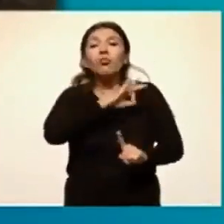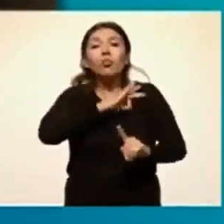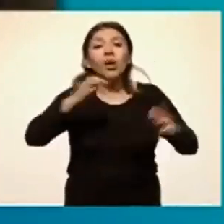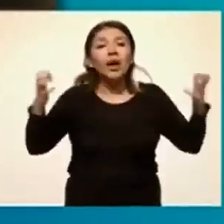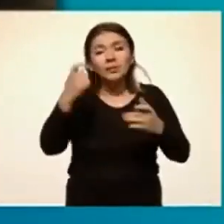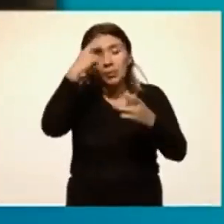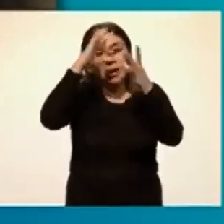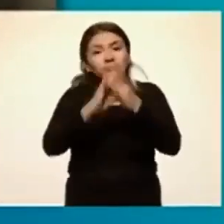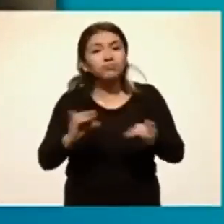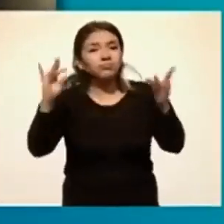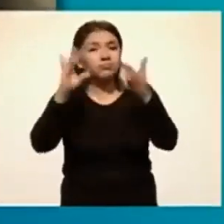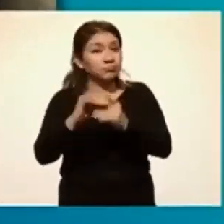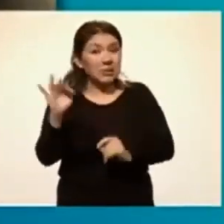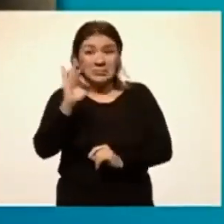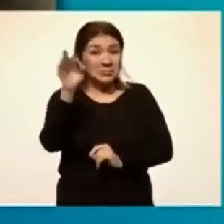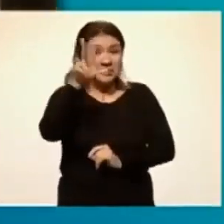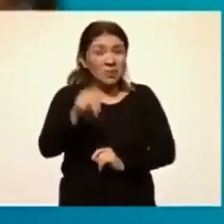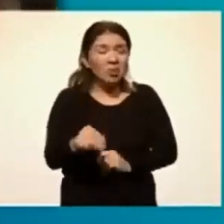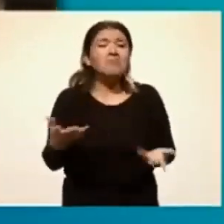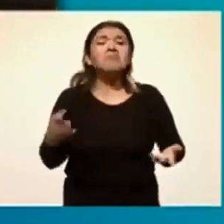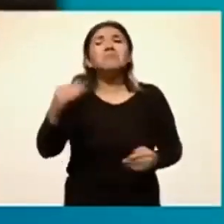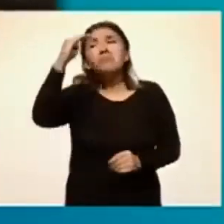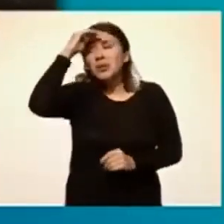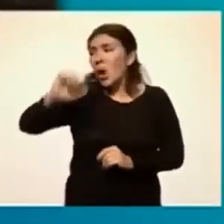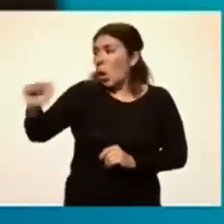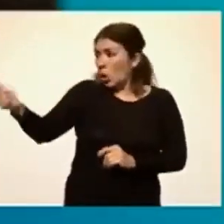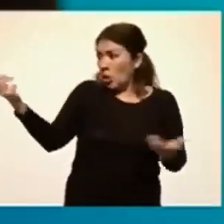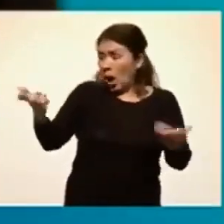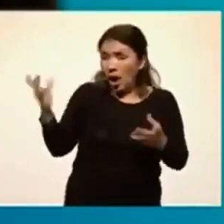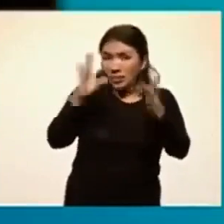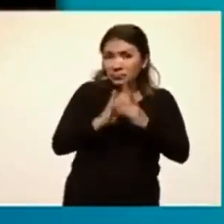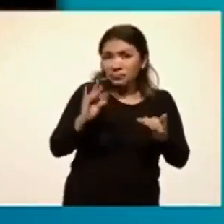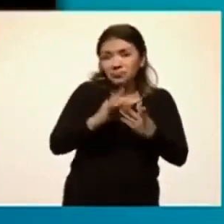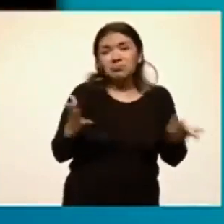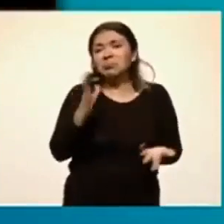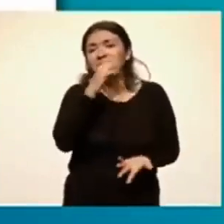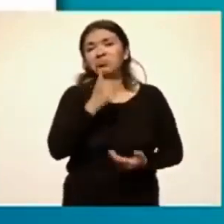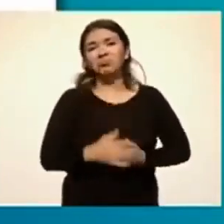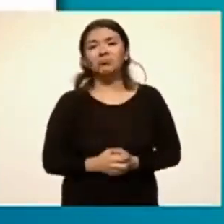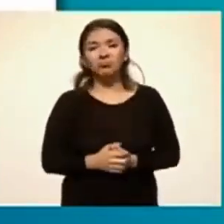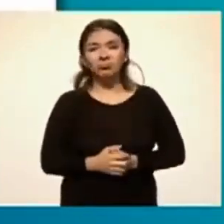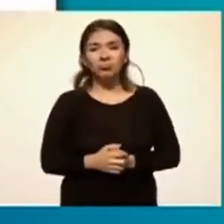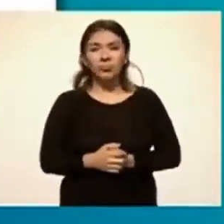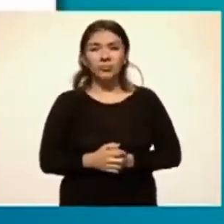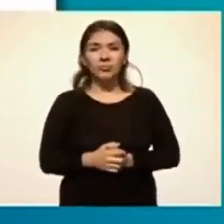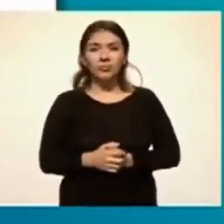contar algo. Si no, no podemos esperar a que el otro lo haga, ¿no?